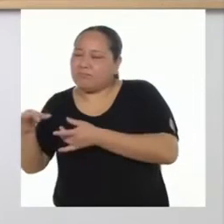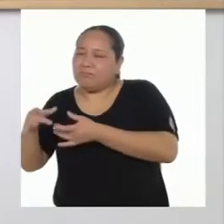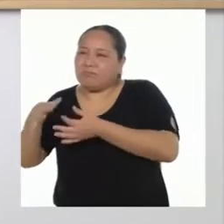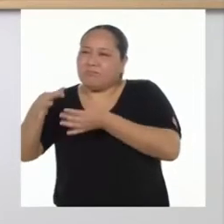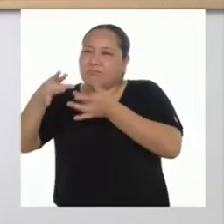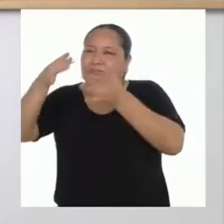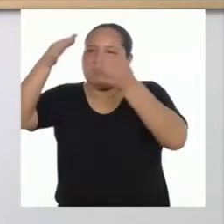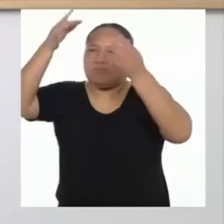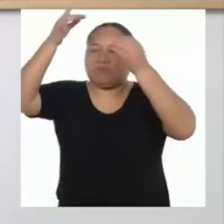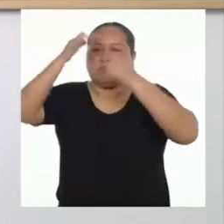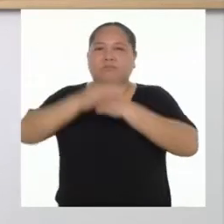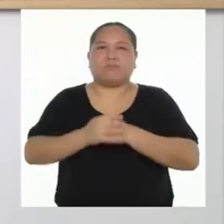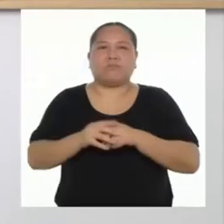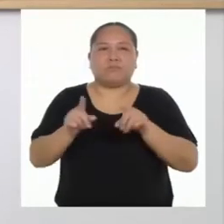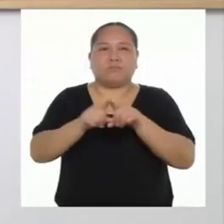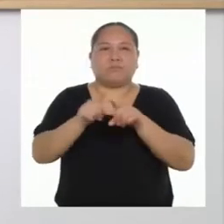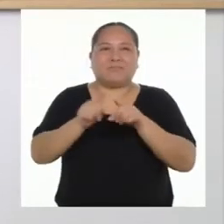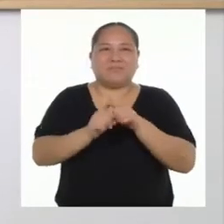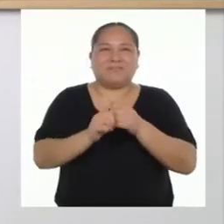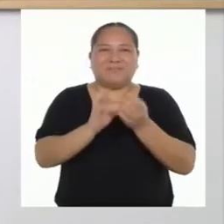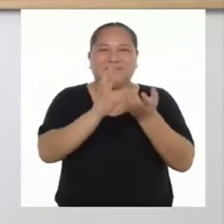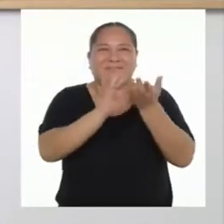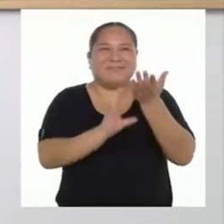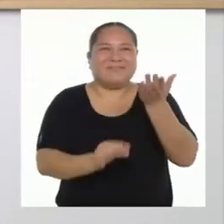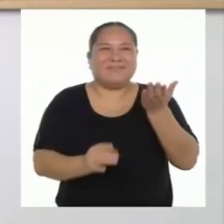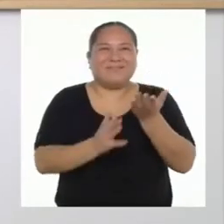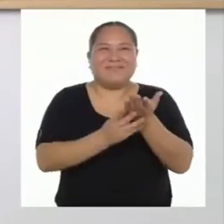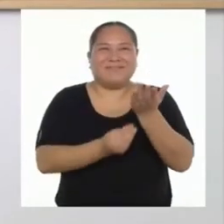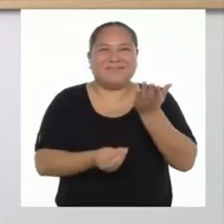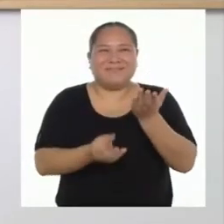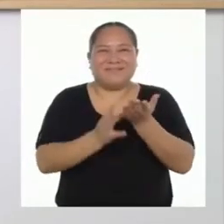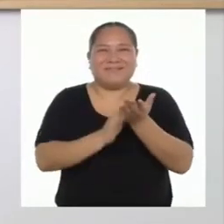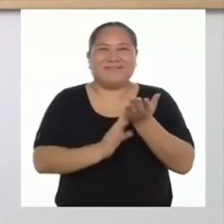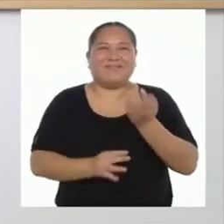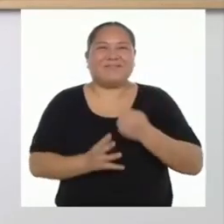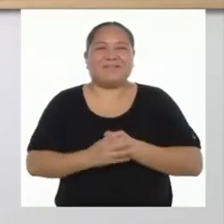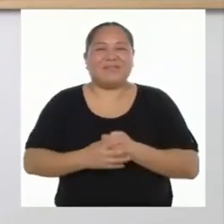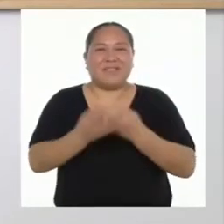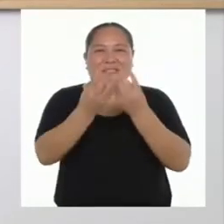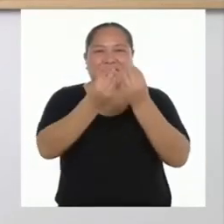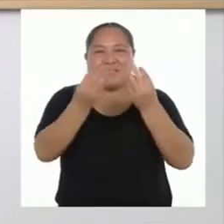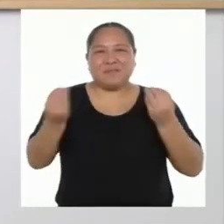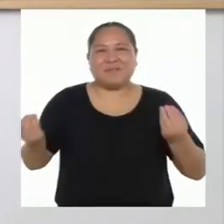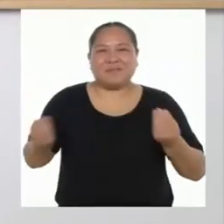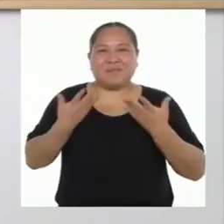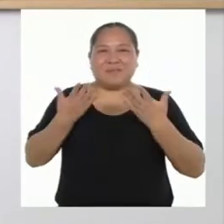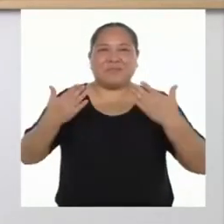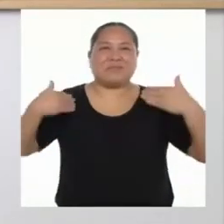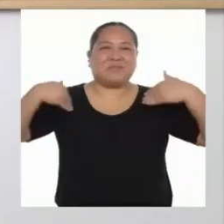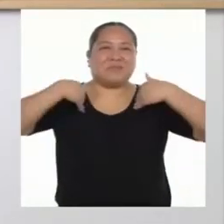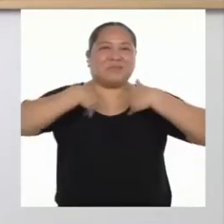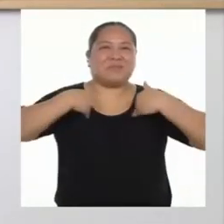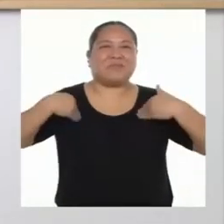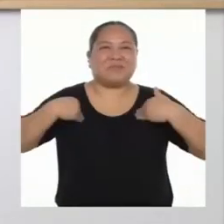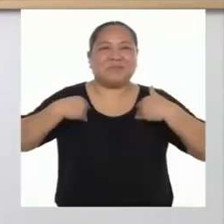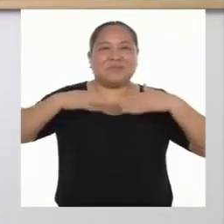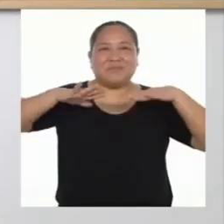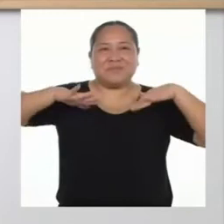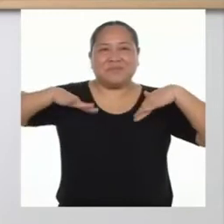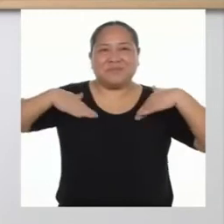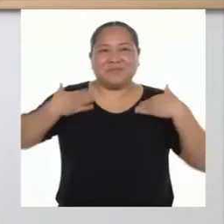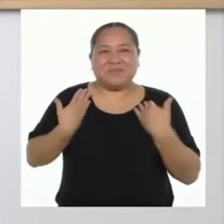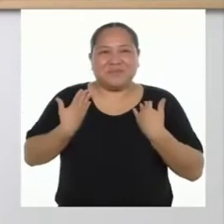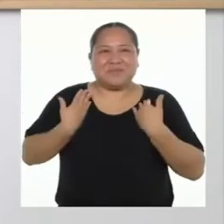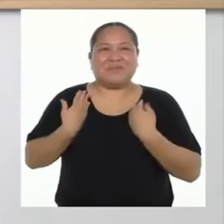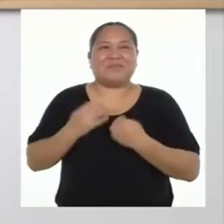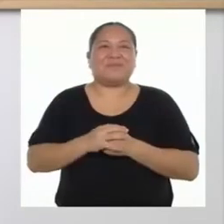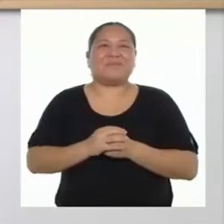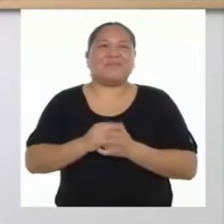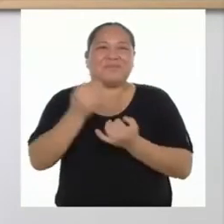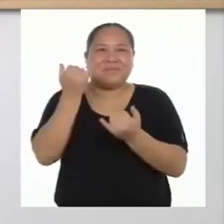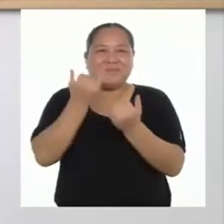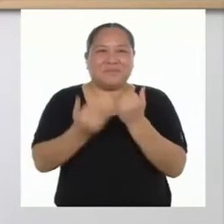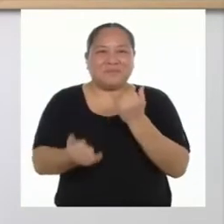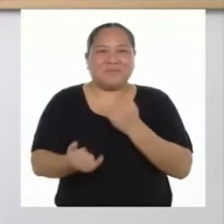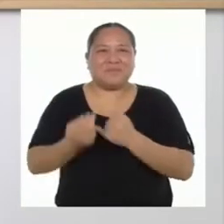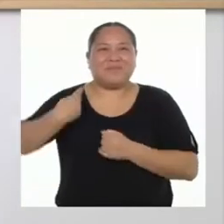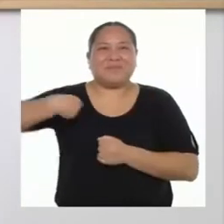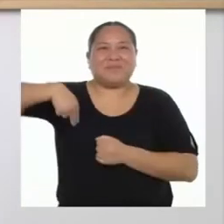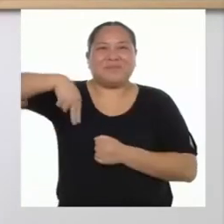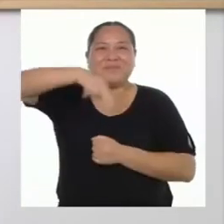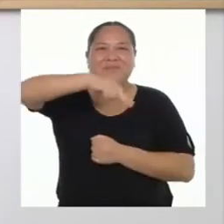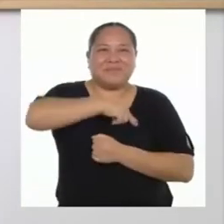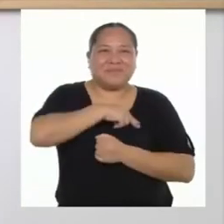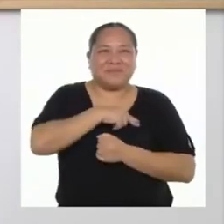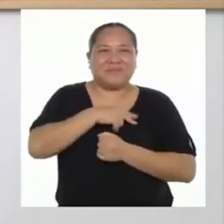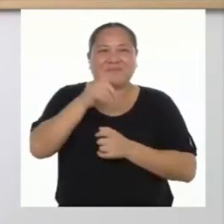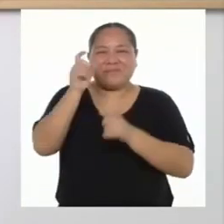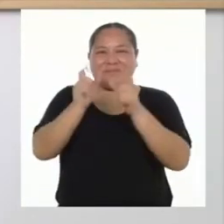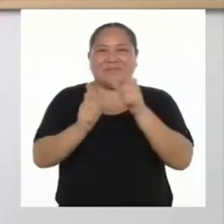y degradación de los suelos. Asimismo, muchas especies silvestres se podrían extinguir. Nosotros y las